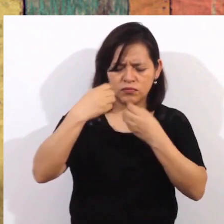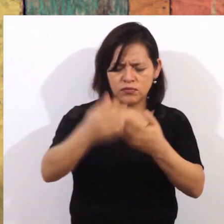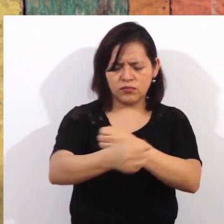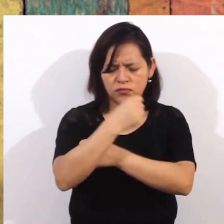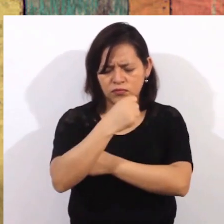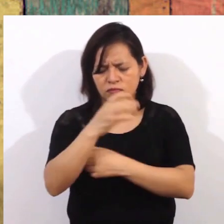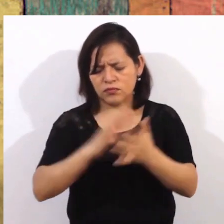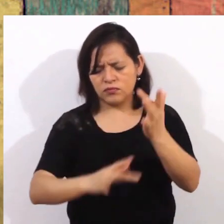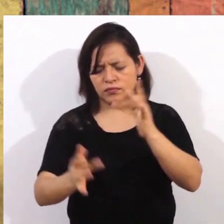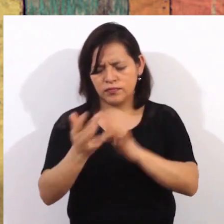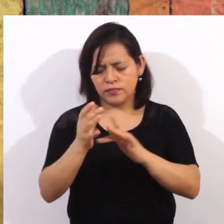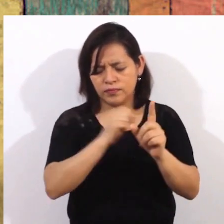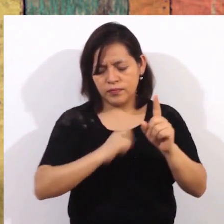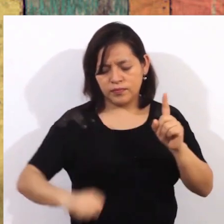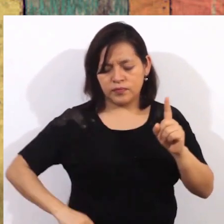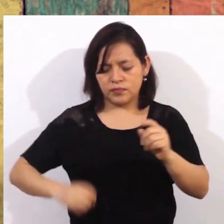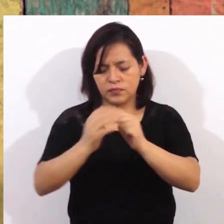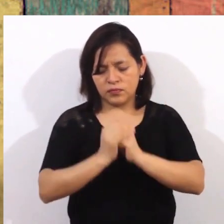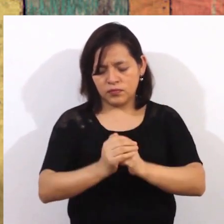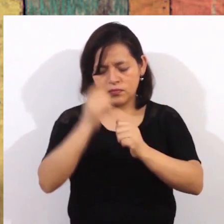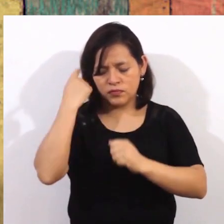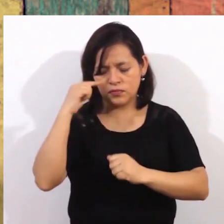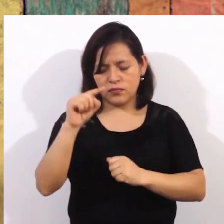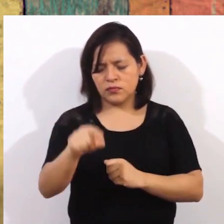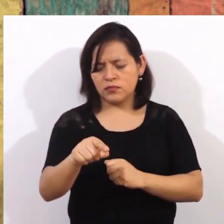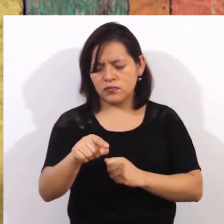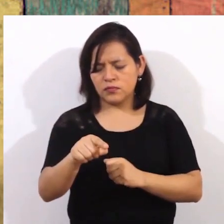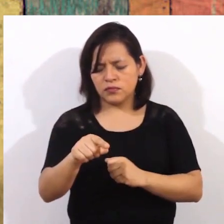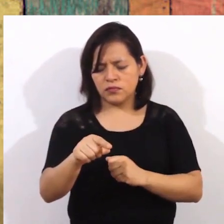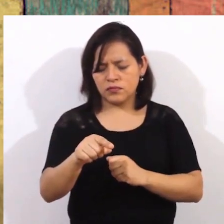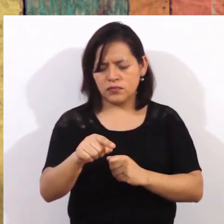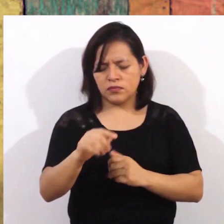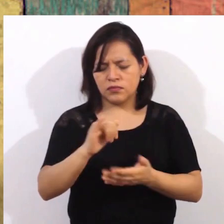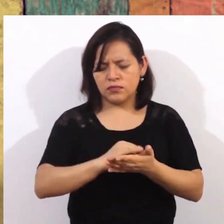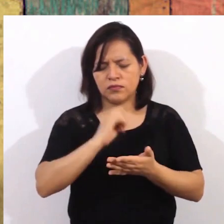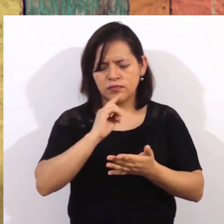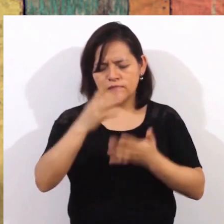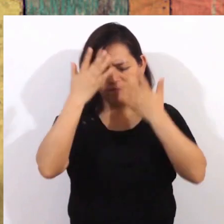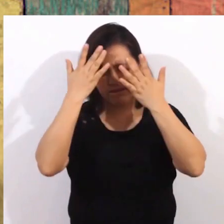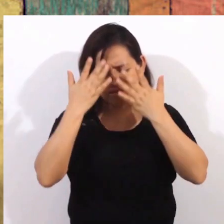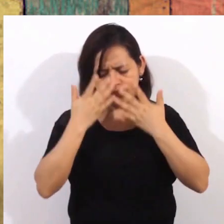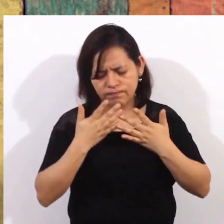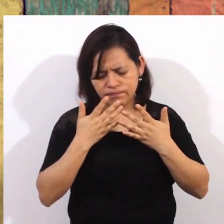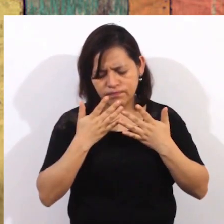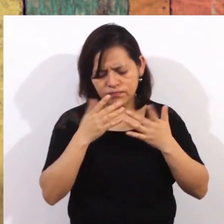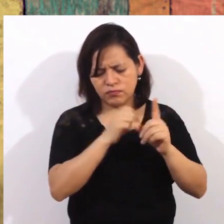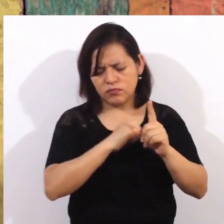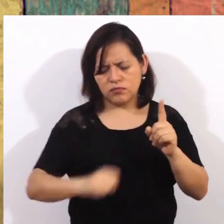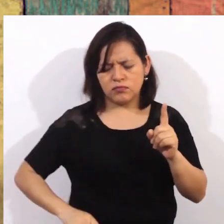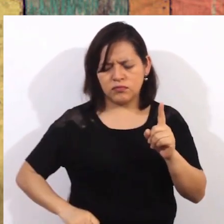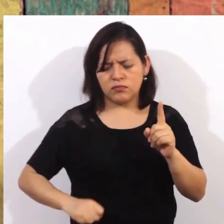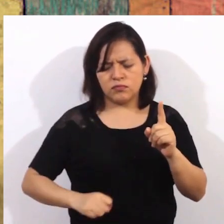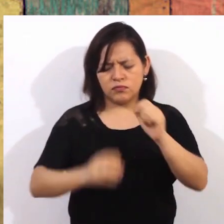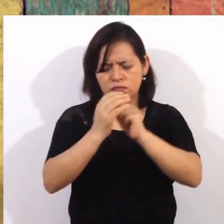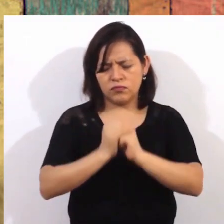el nombre de Jesús. Señor, oramos por aquel, Señor, que está triste. Señor,